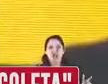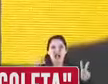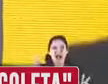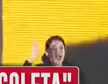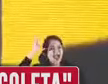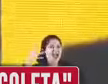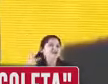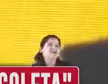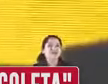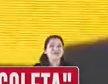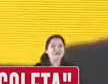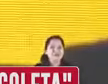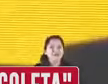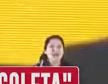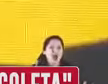peronista